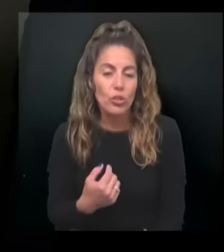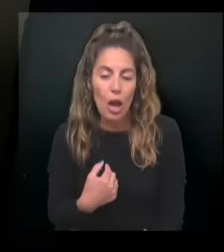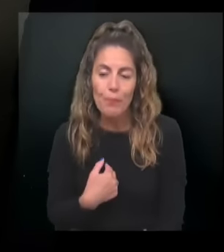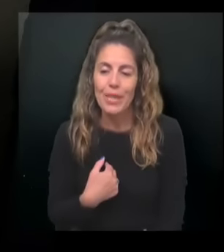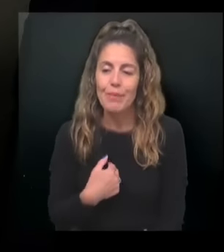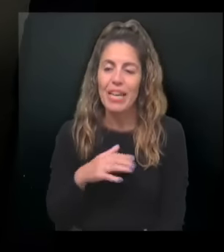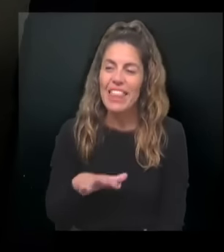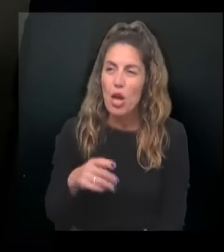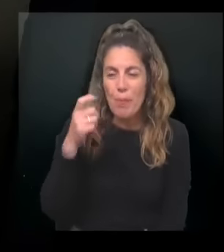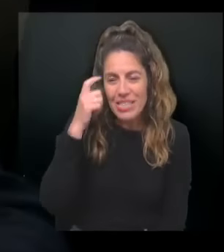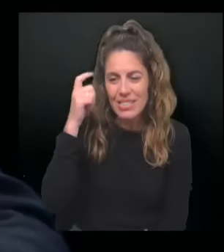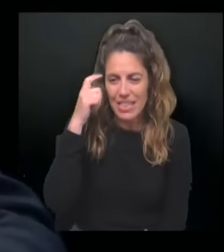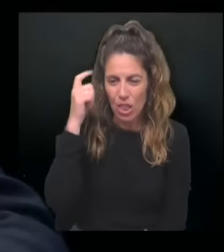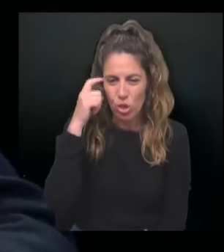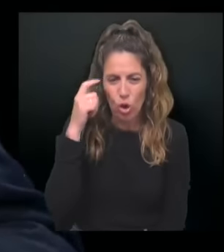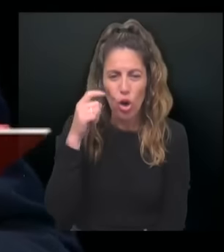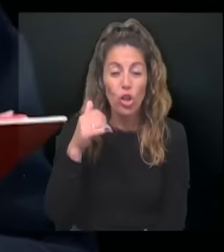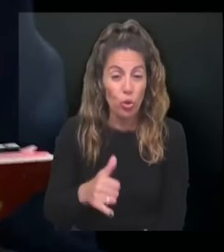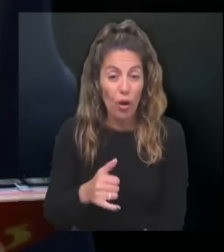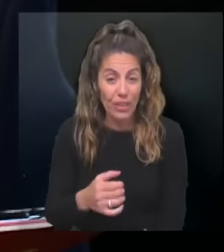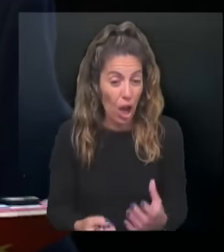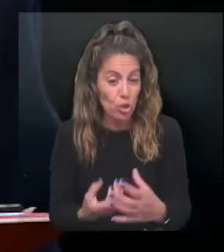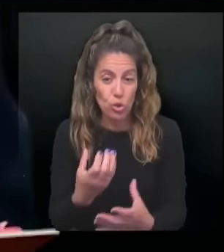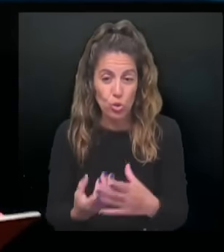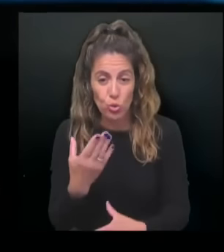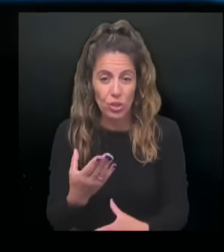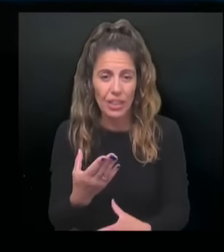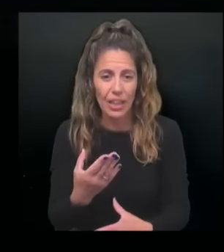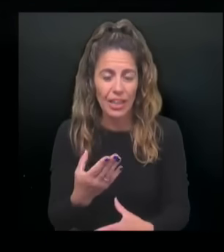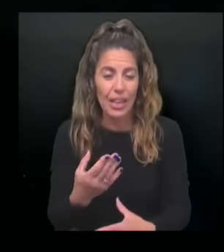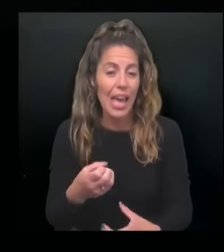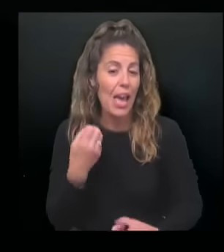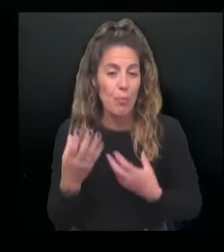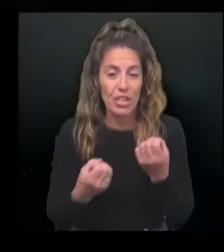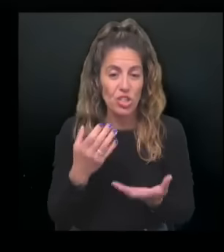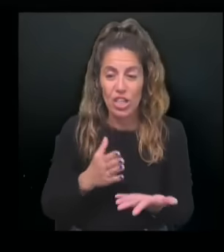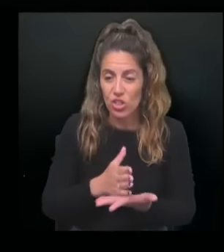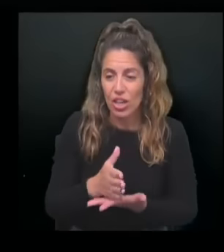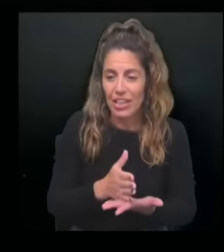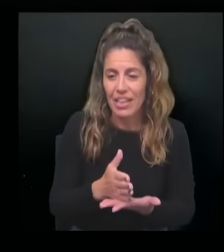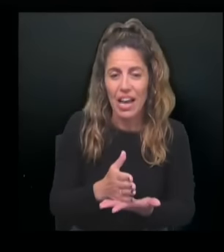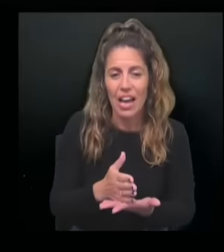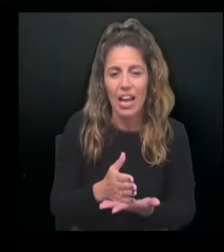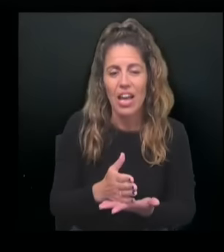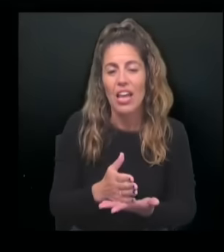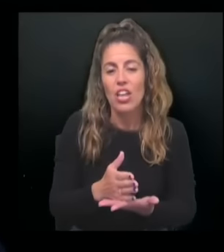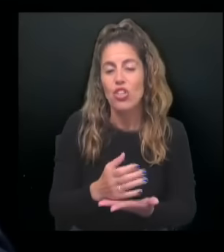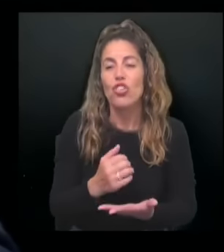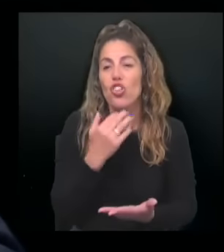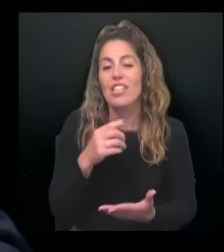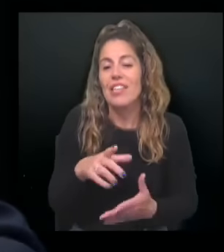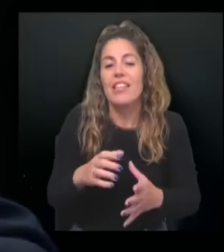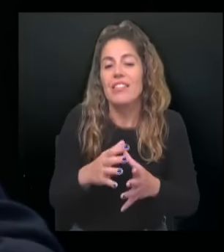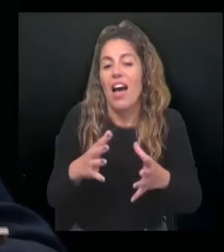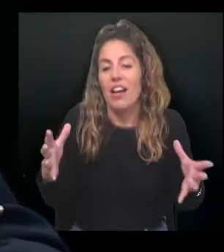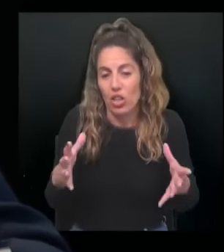Me quedé pensando porque todavía siguen apareciendo expresiones de solidaridad y quizás, no sé si de esa magnitud, pero bueno, todo este